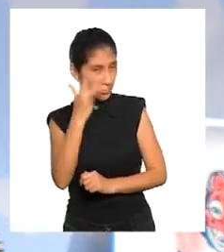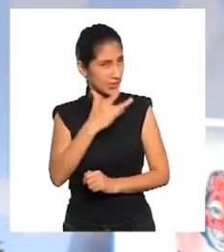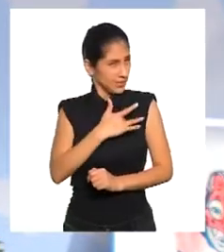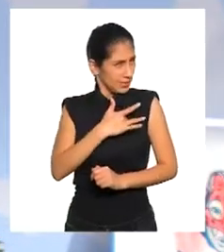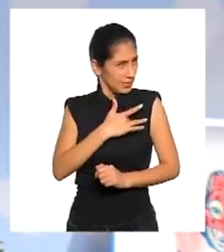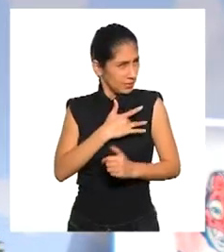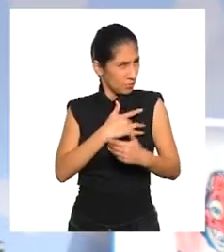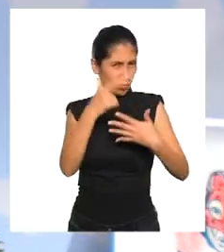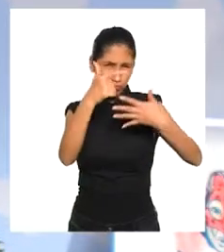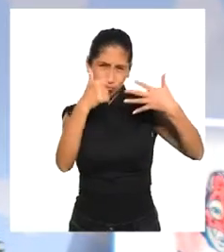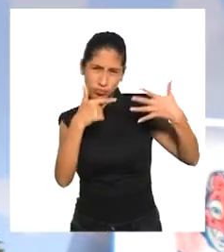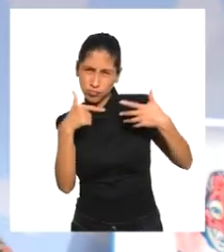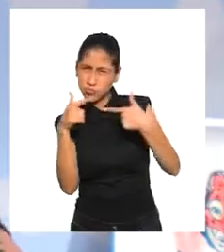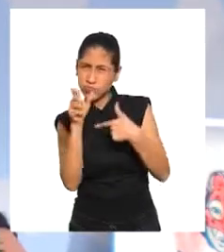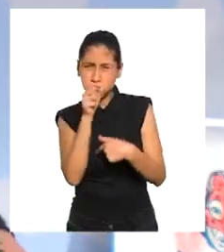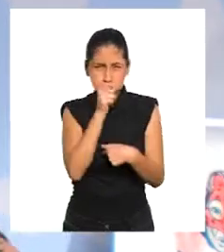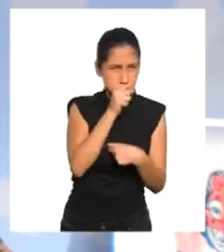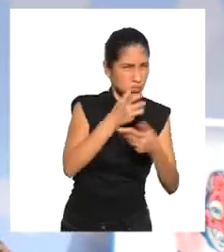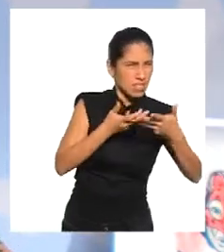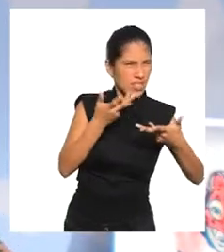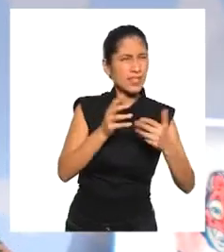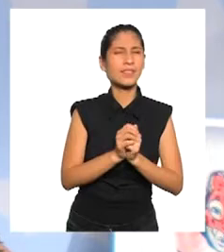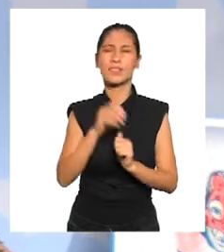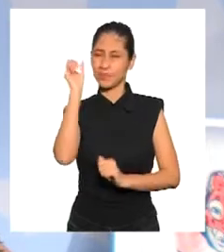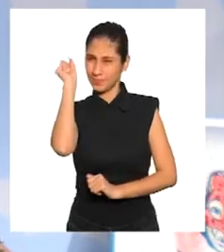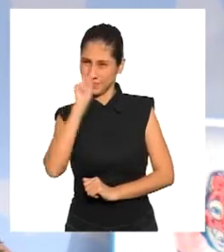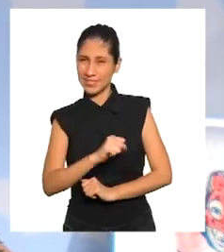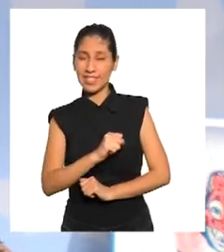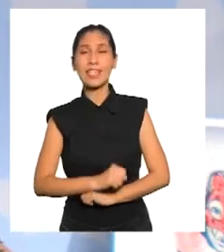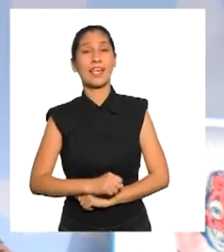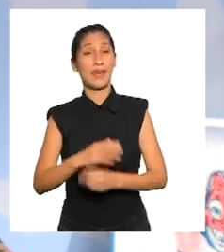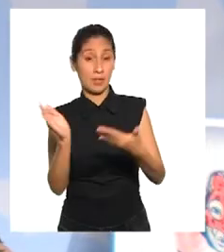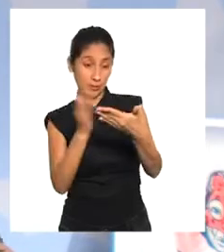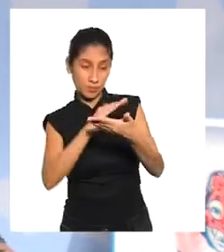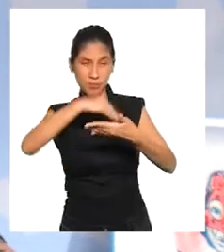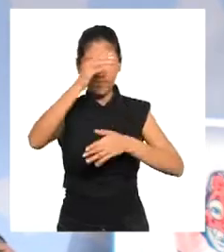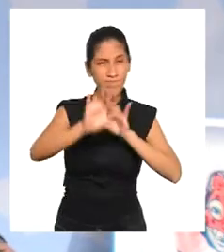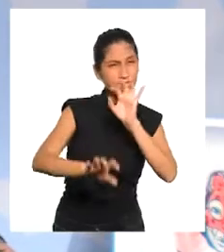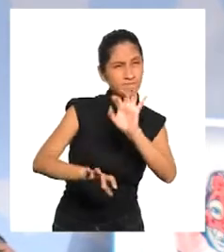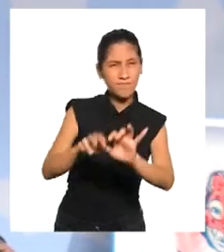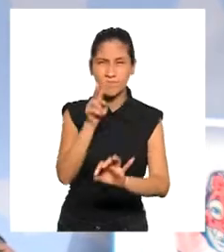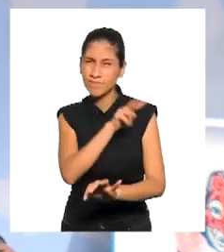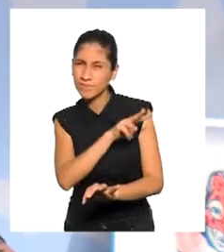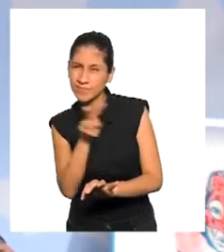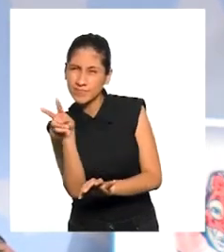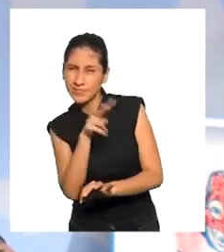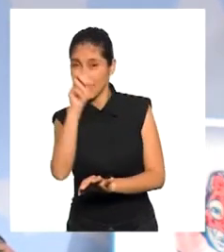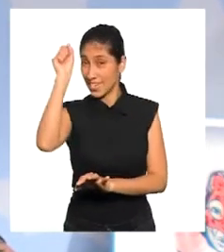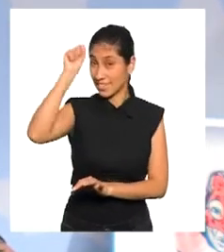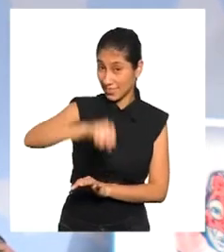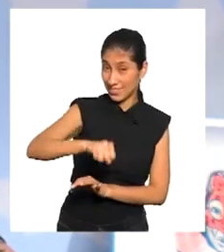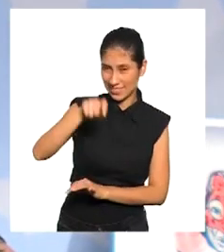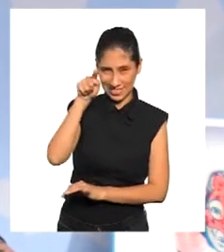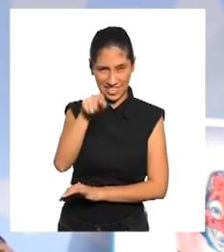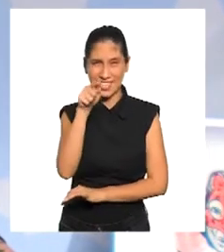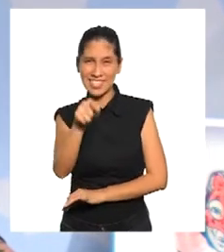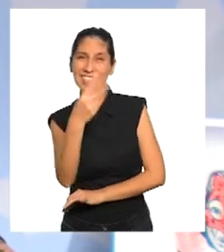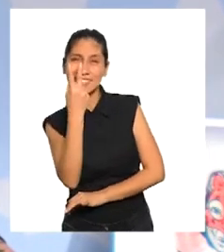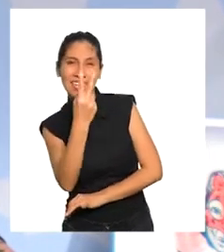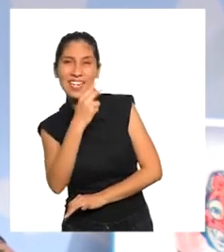emociones? Reprimir. Claro, buscando en el sistema. Sí, aquí